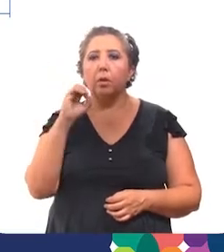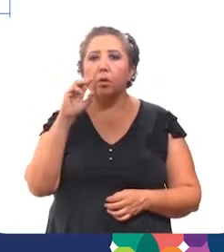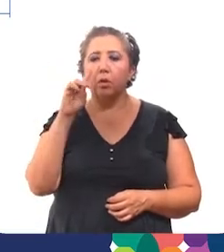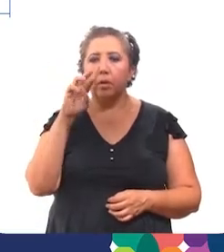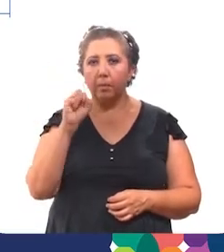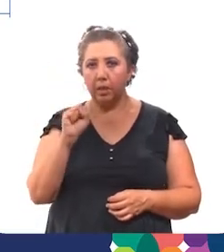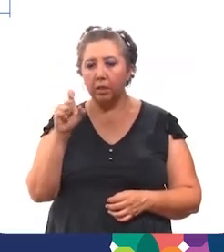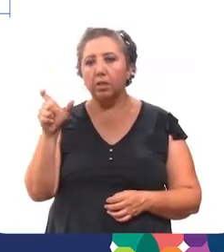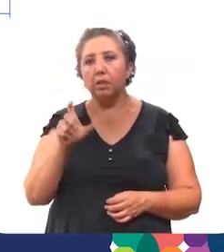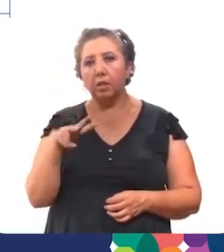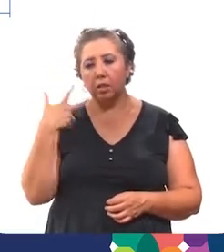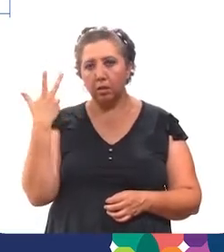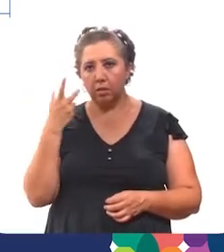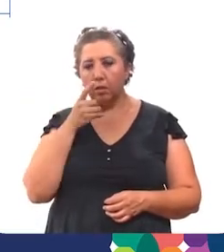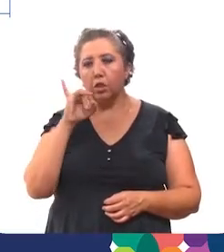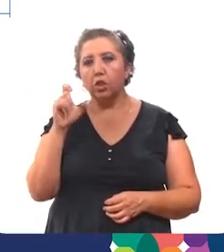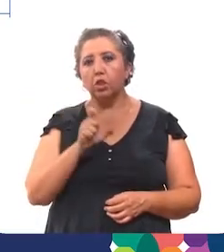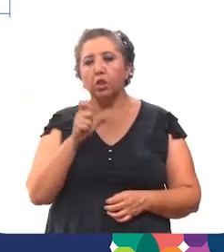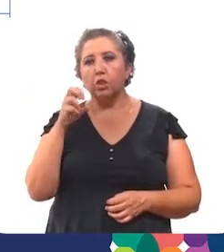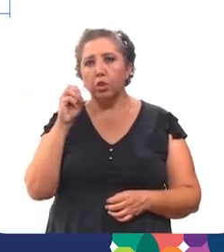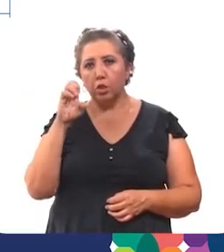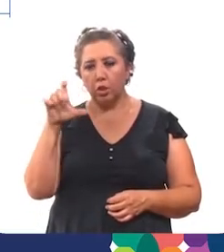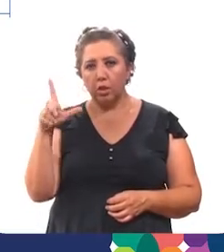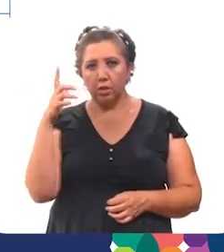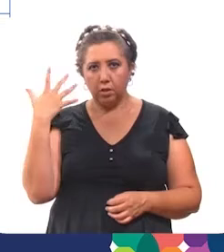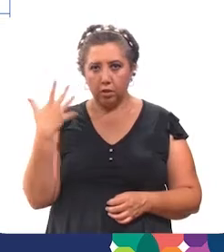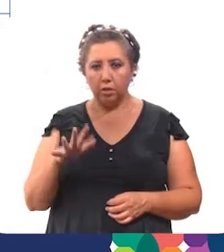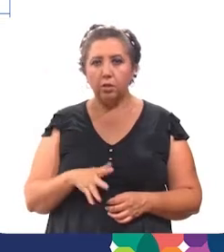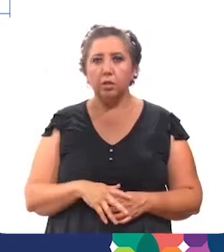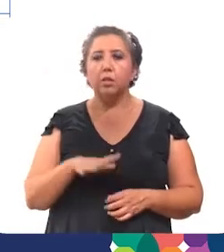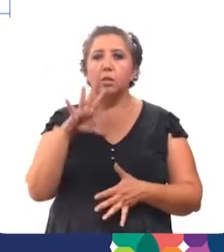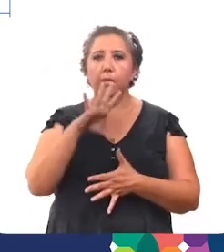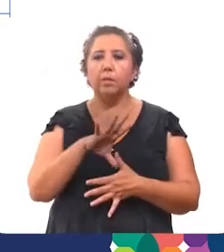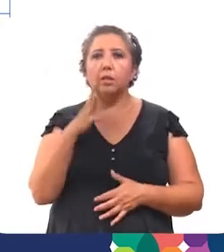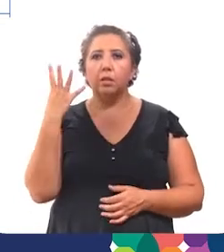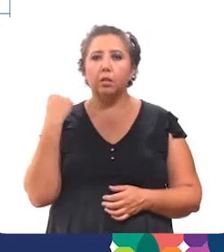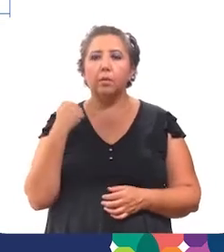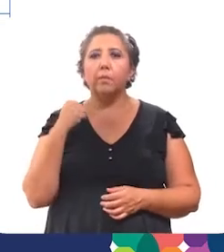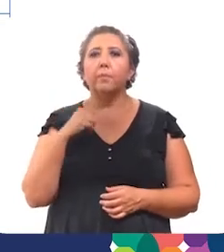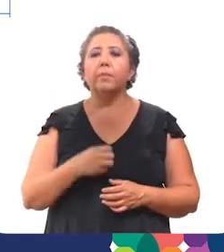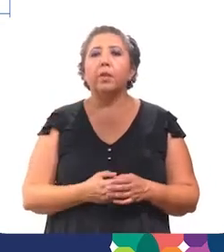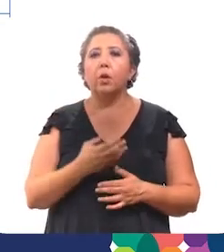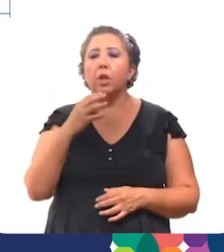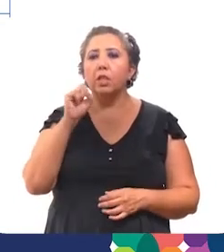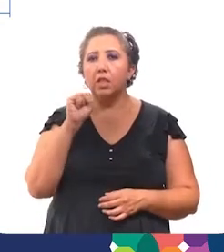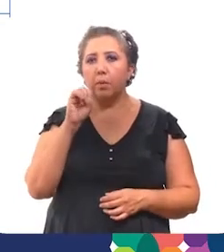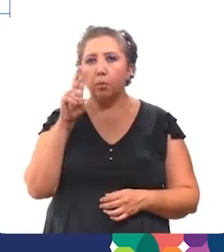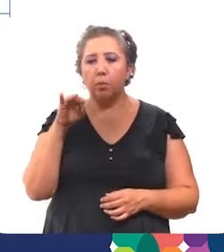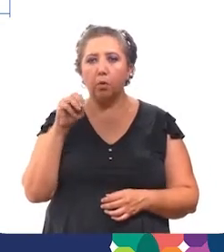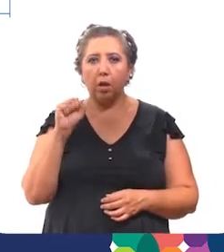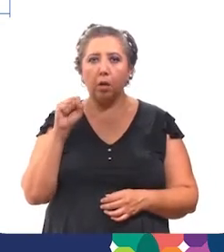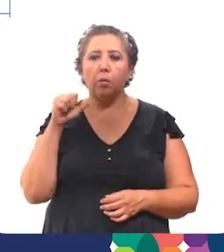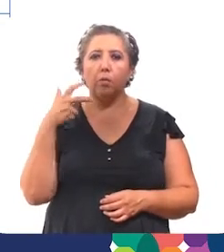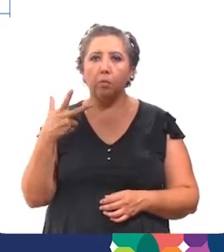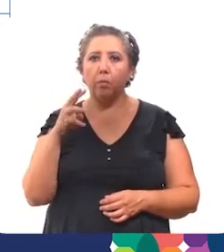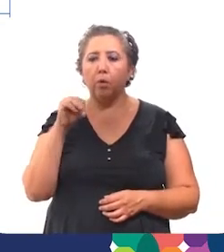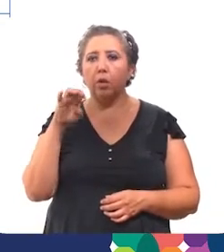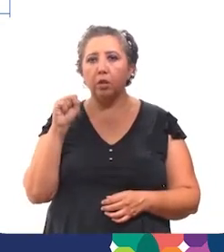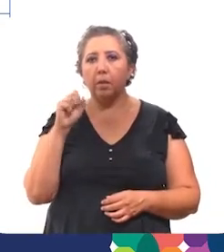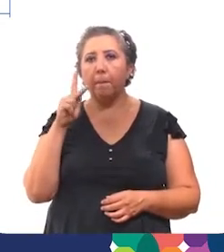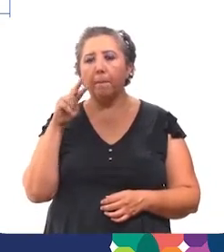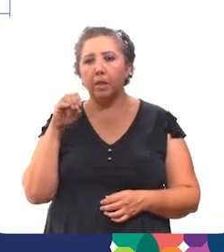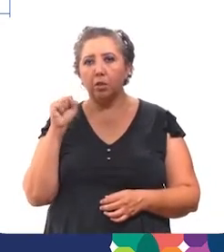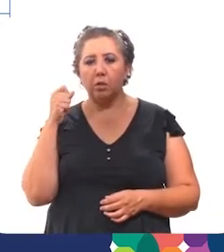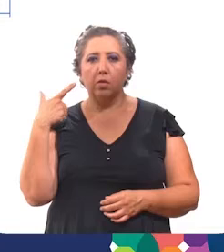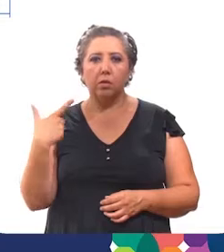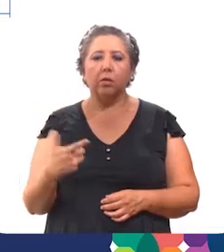Cordemex 13, Chichi Suárez y Xoclán Xbech 10, Las Américas 9, Nueva Zambulá 8, Morelos Oriente y